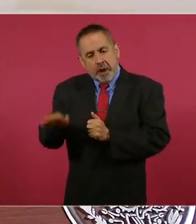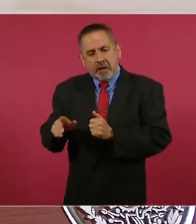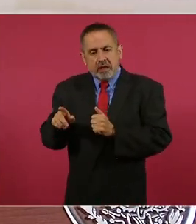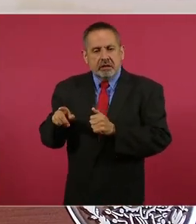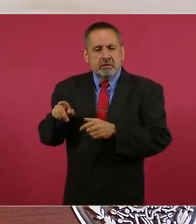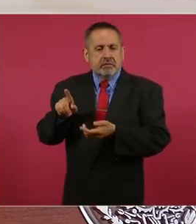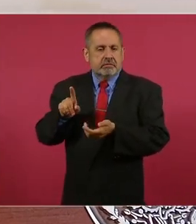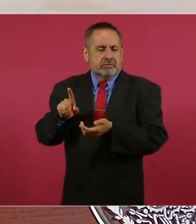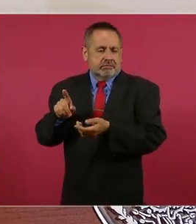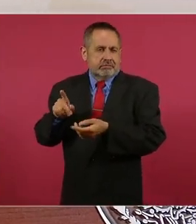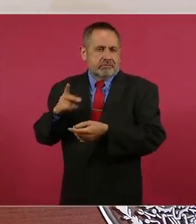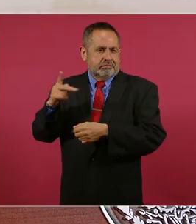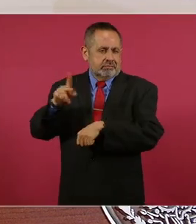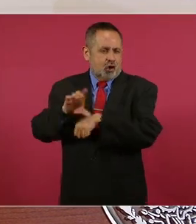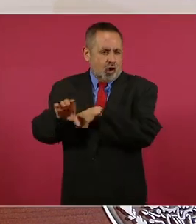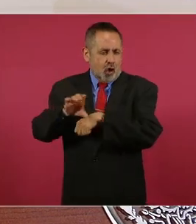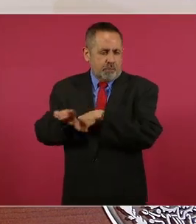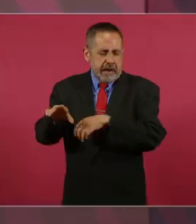de Colombia,